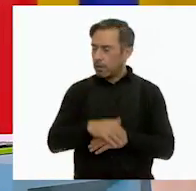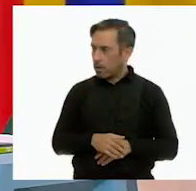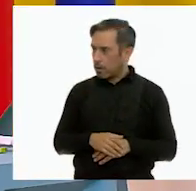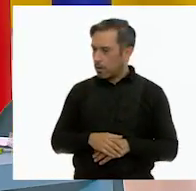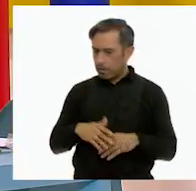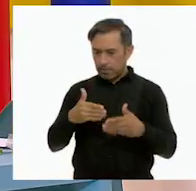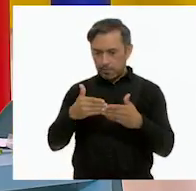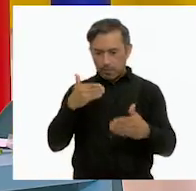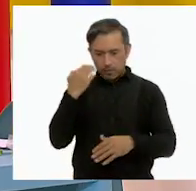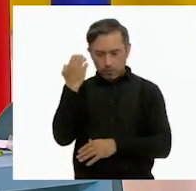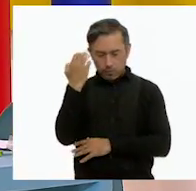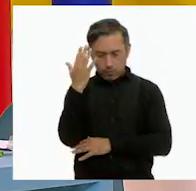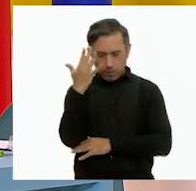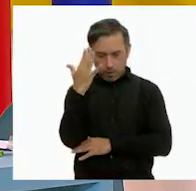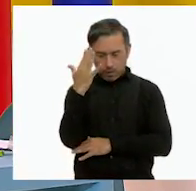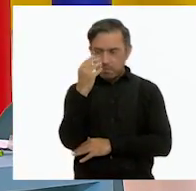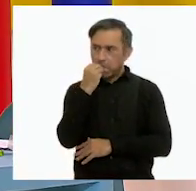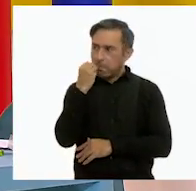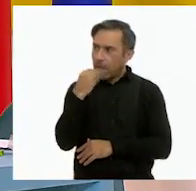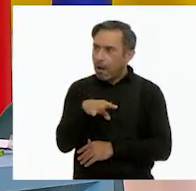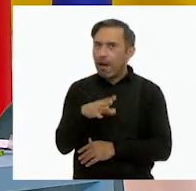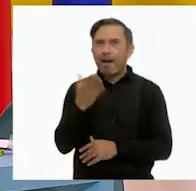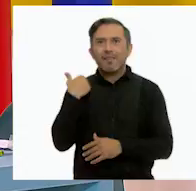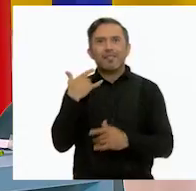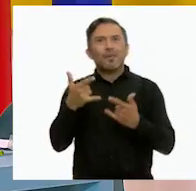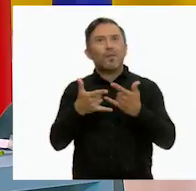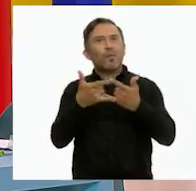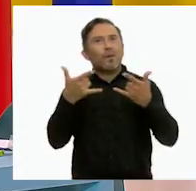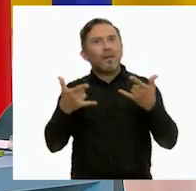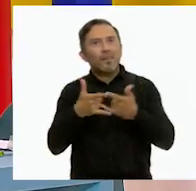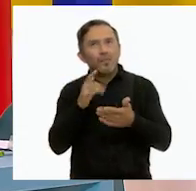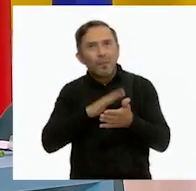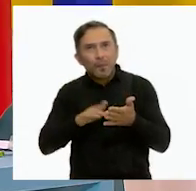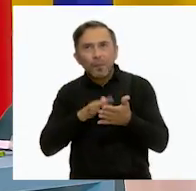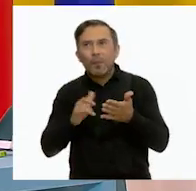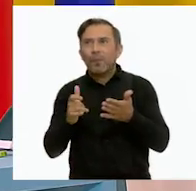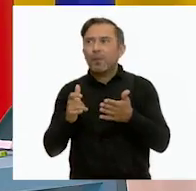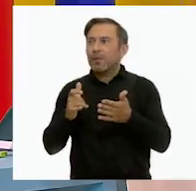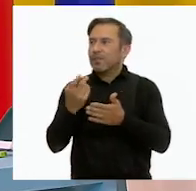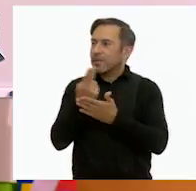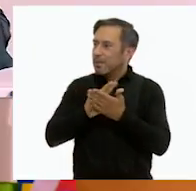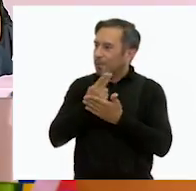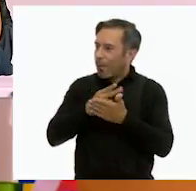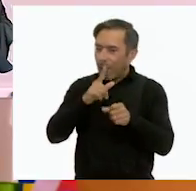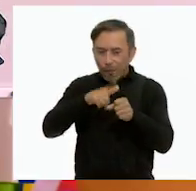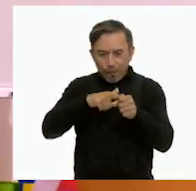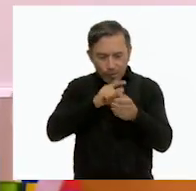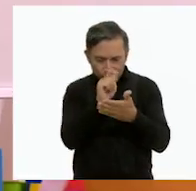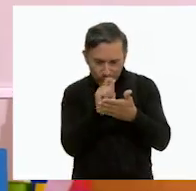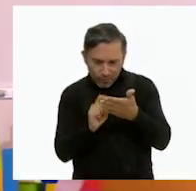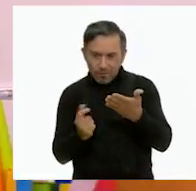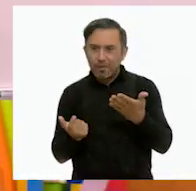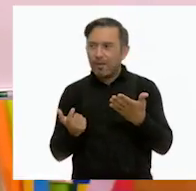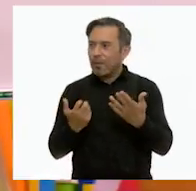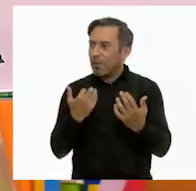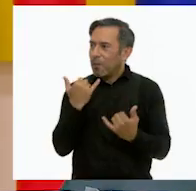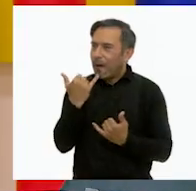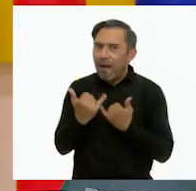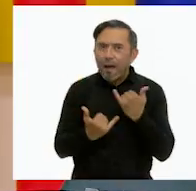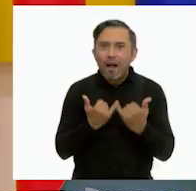es. Fue muy divertido porque leíamos cuentos, coloreábamos dibujos, jugábamos,